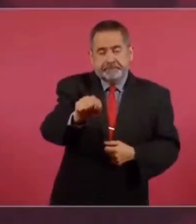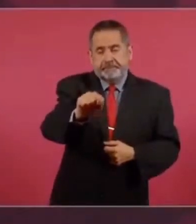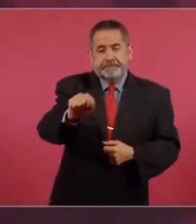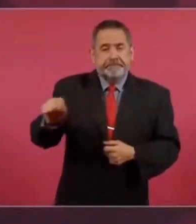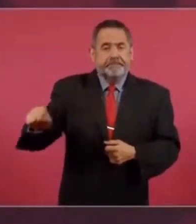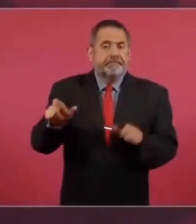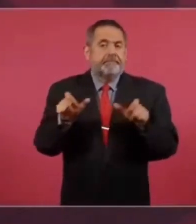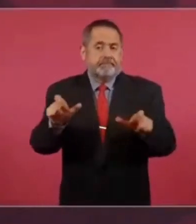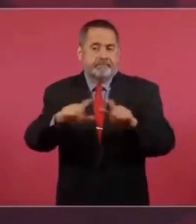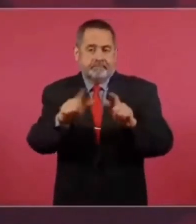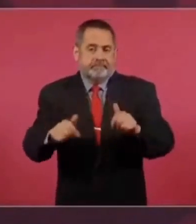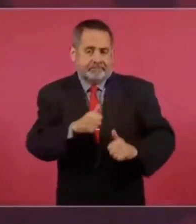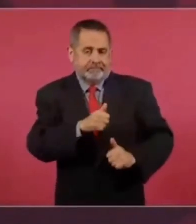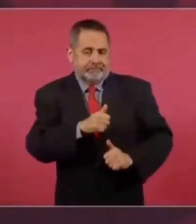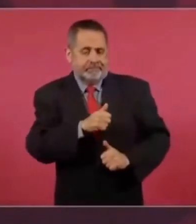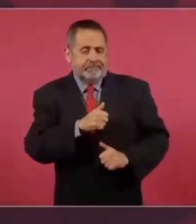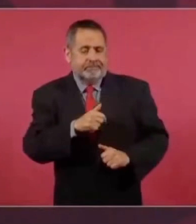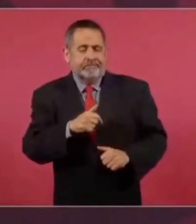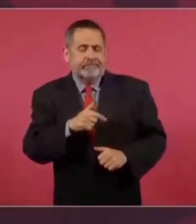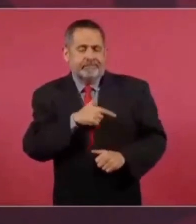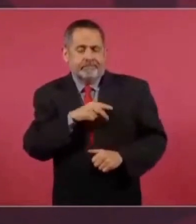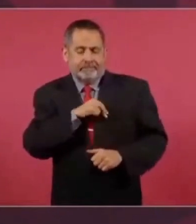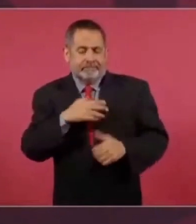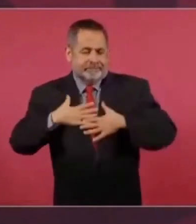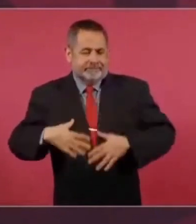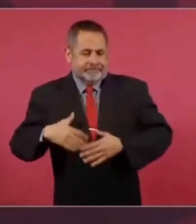de la Guardia Nacional,